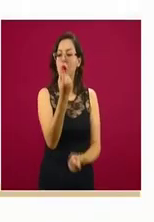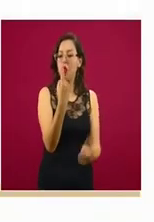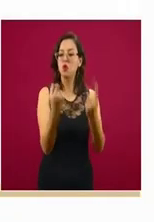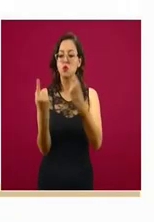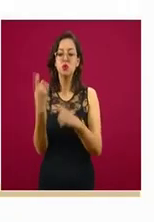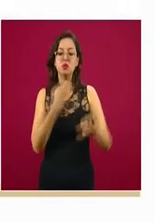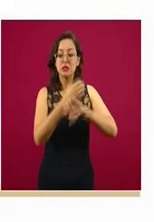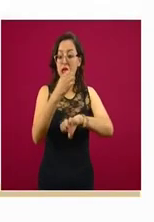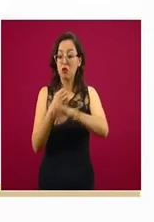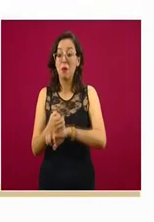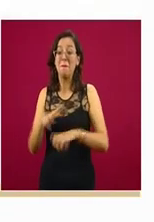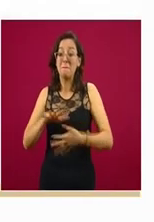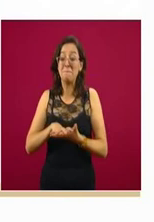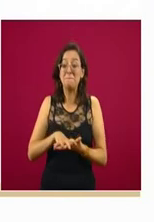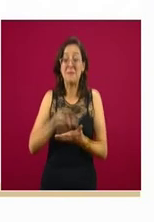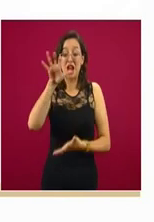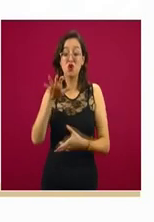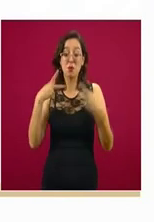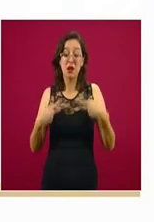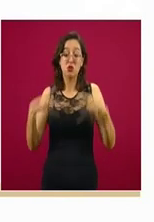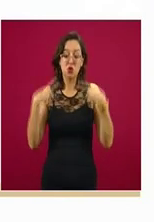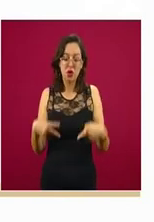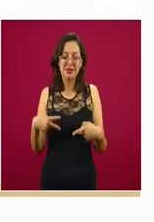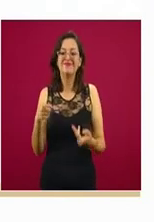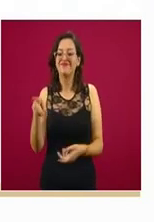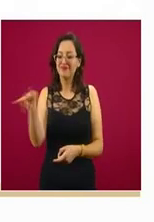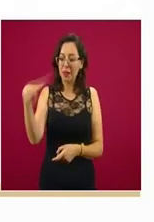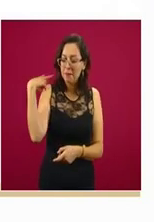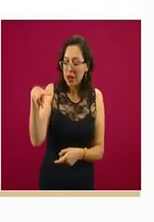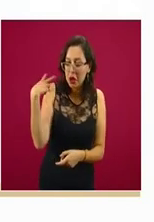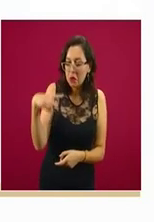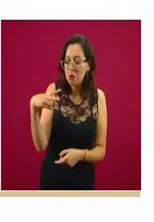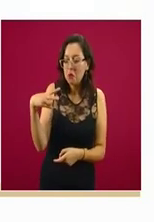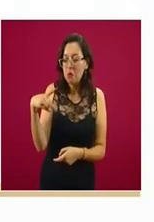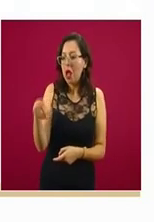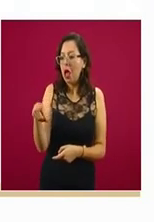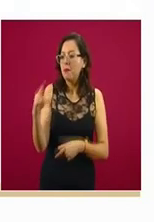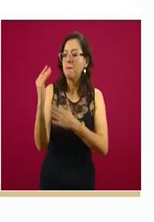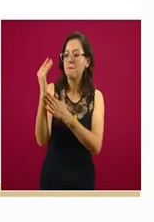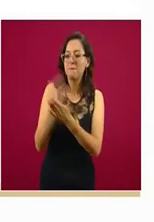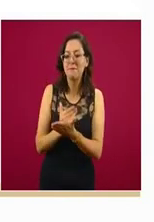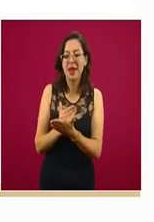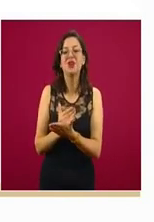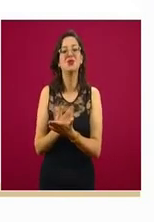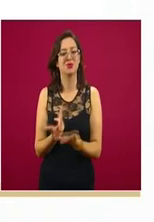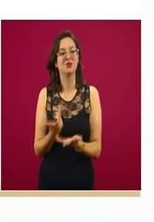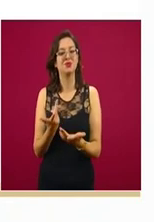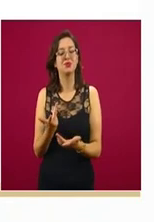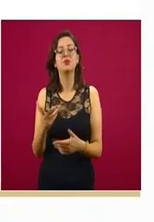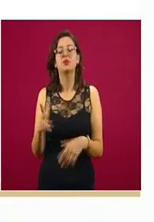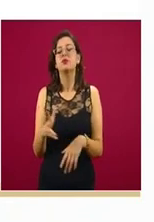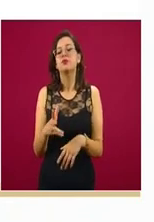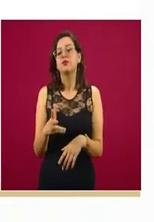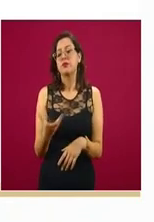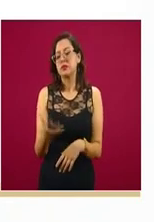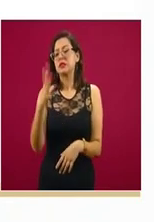muy pobladas, es precisamente el caso de Veracruz, cuando los consideramos de esta manera, ya no son tan activos en su epidemia.